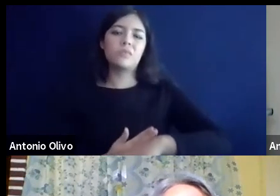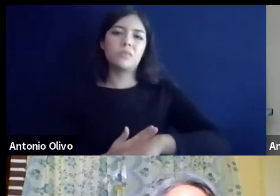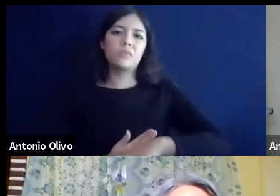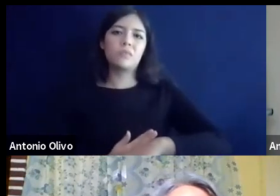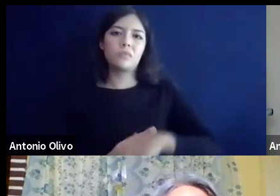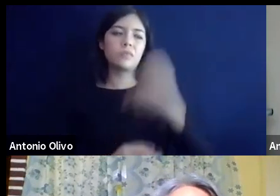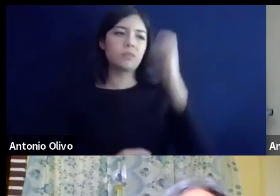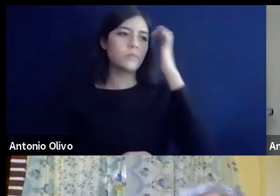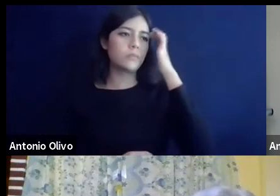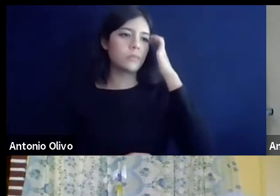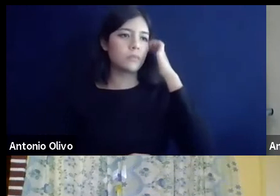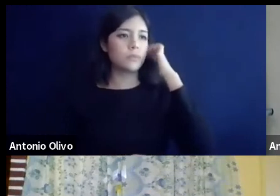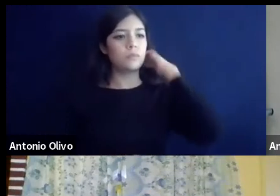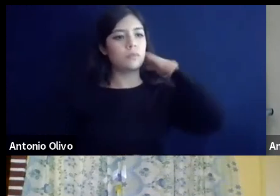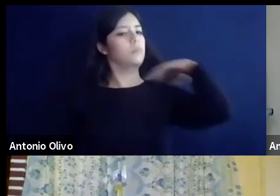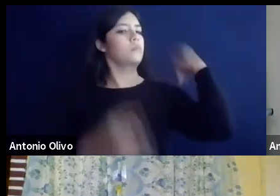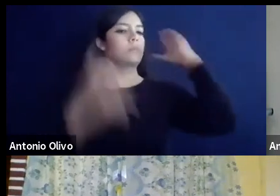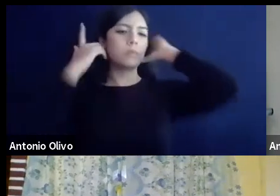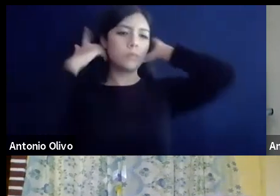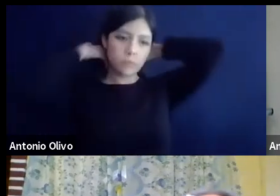Y bueno, eso pues, no es justo.